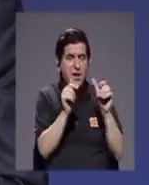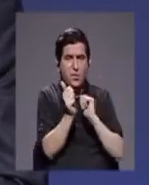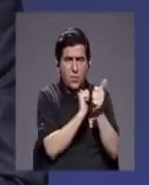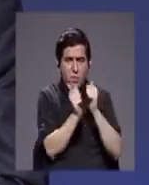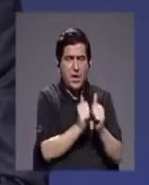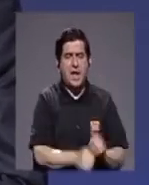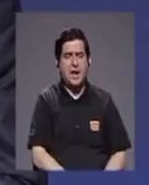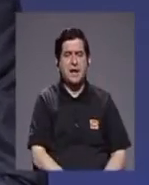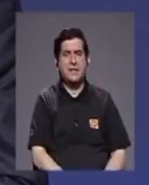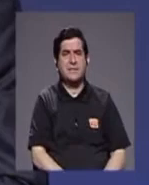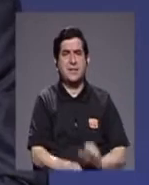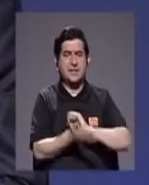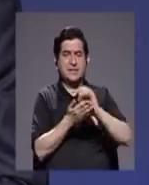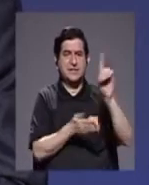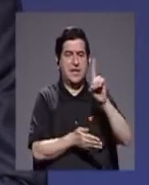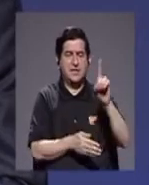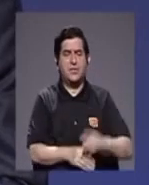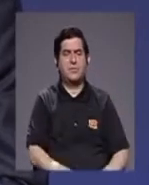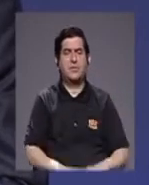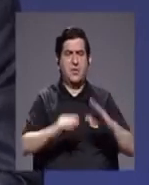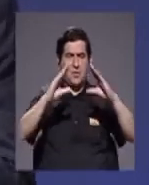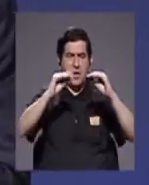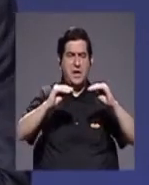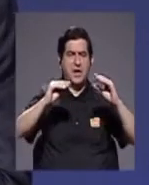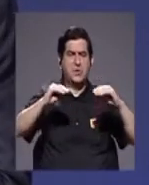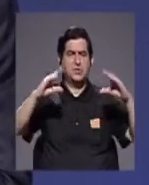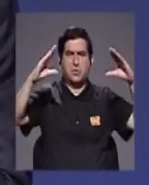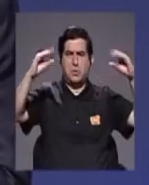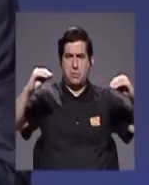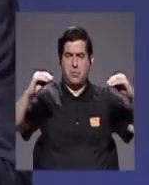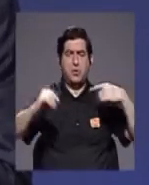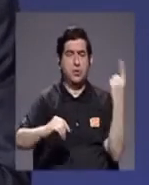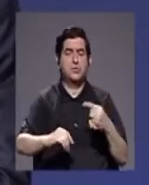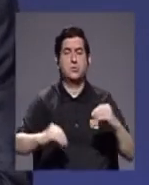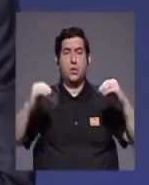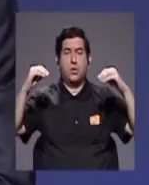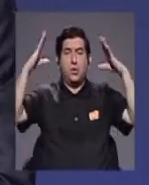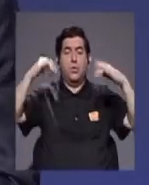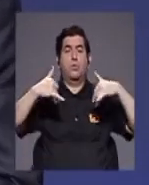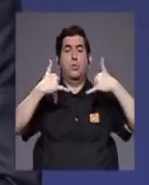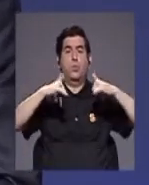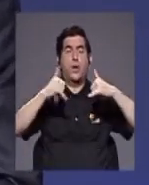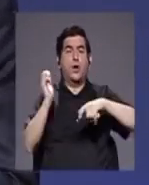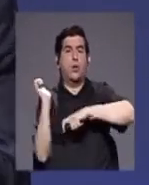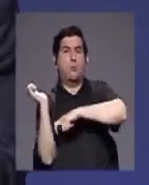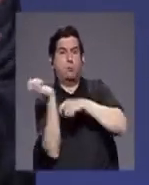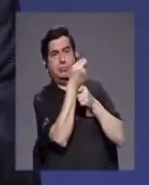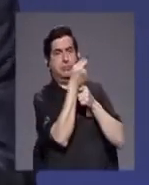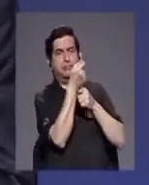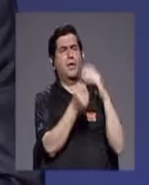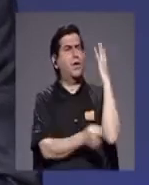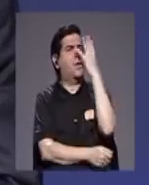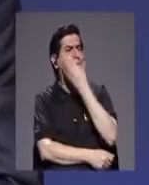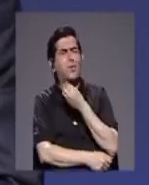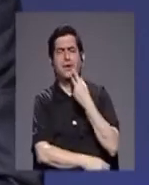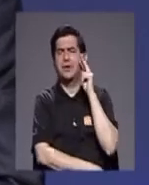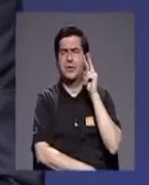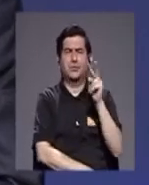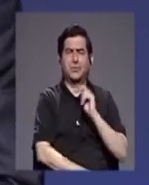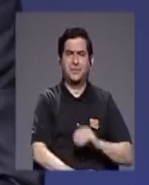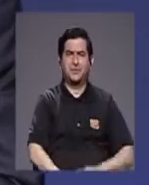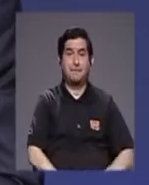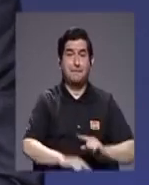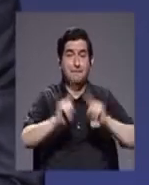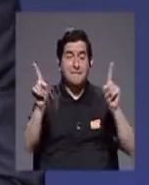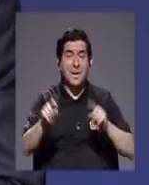en las noches está apagado, las luces están apagadas, solo las prenden cuando hay partidos de béisbol y se ve muy bonito, todo prendido.